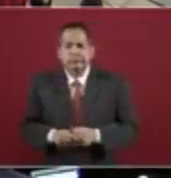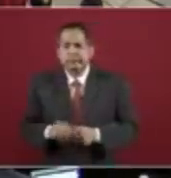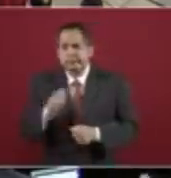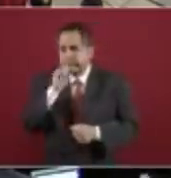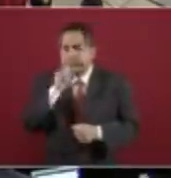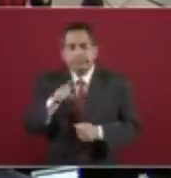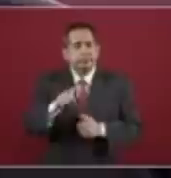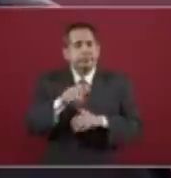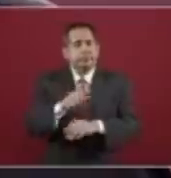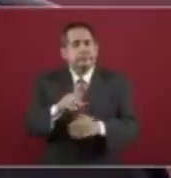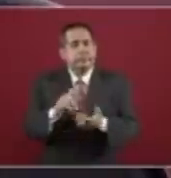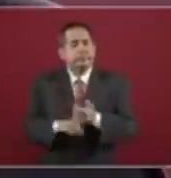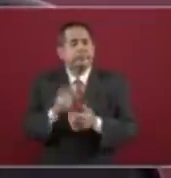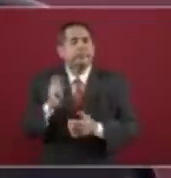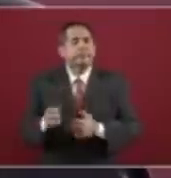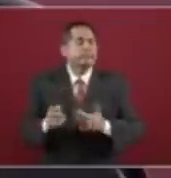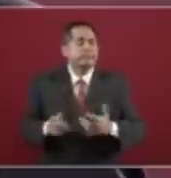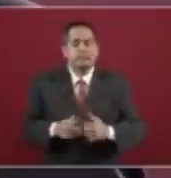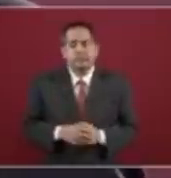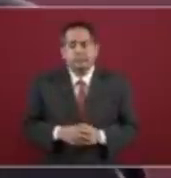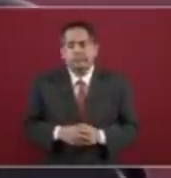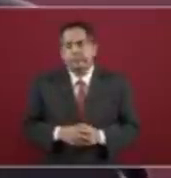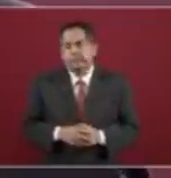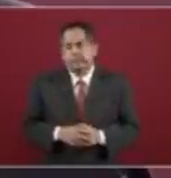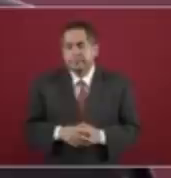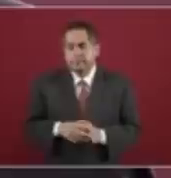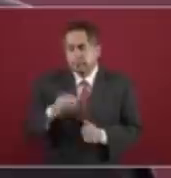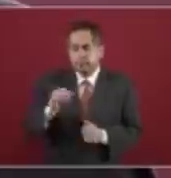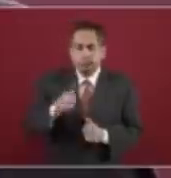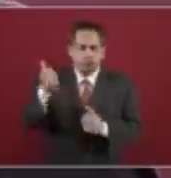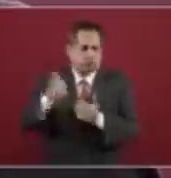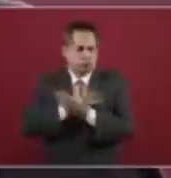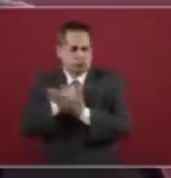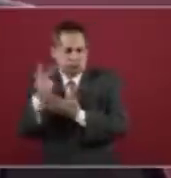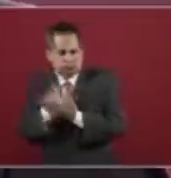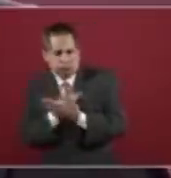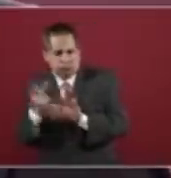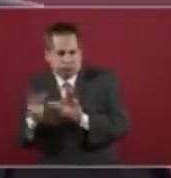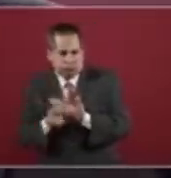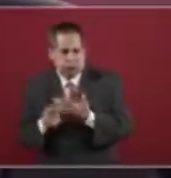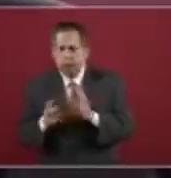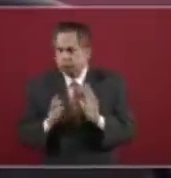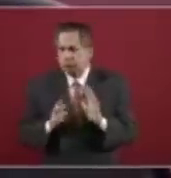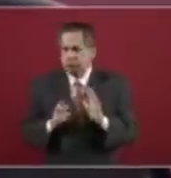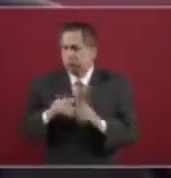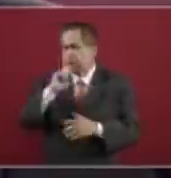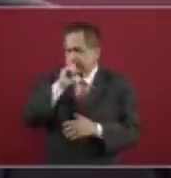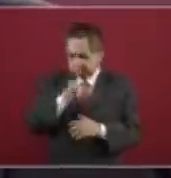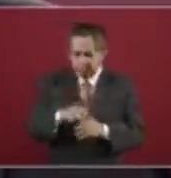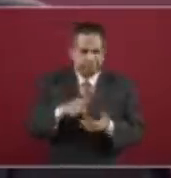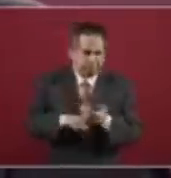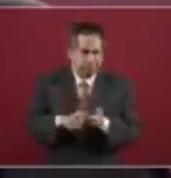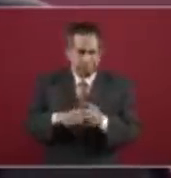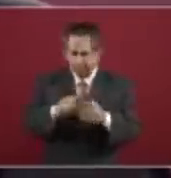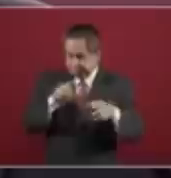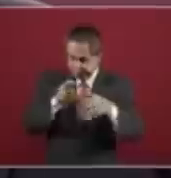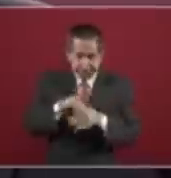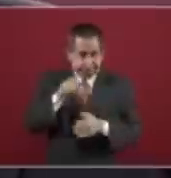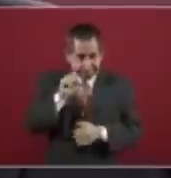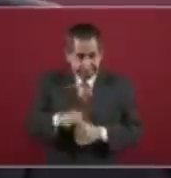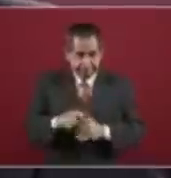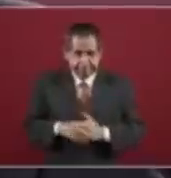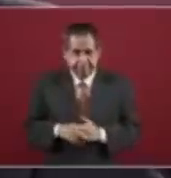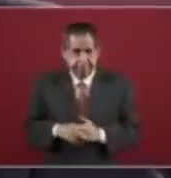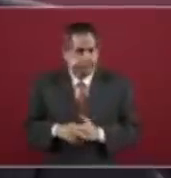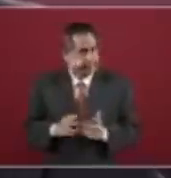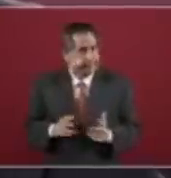caso de otros programas, aplica también para este. Si